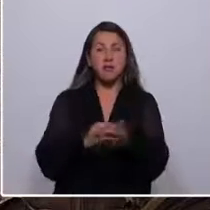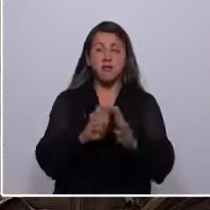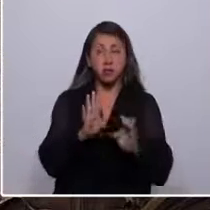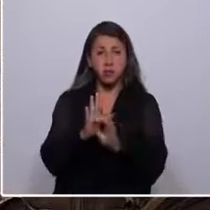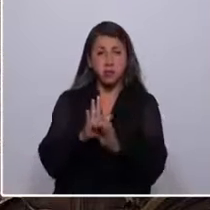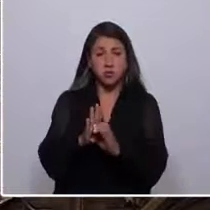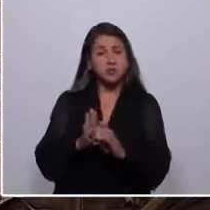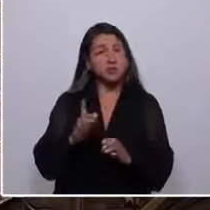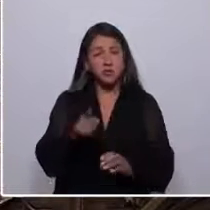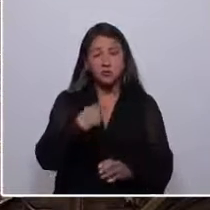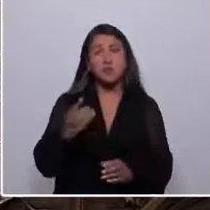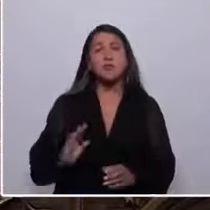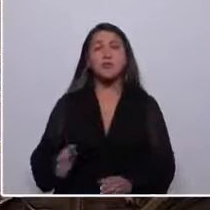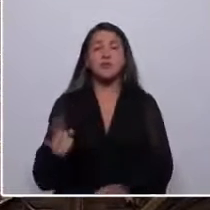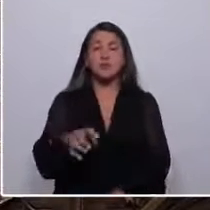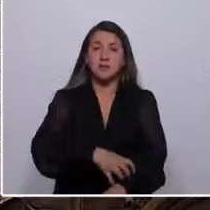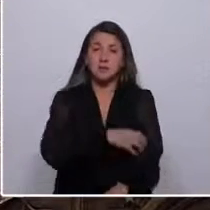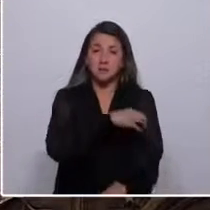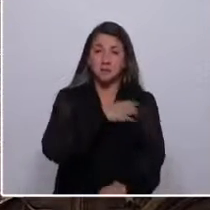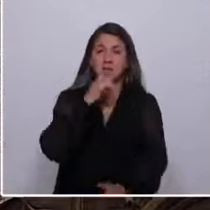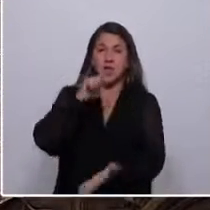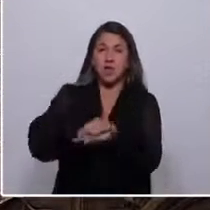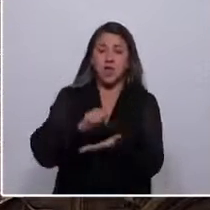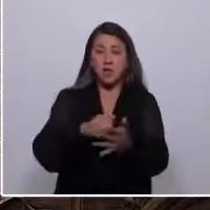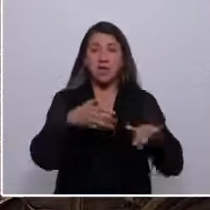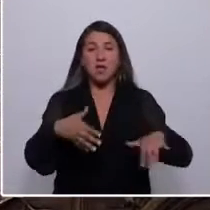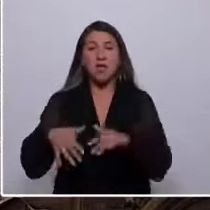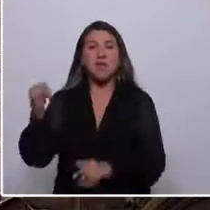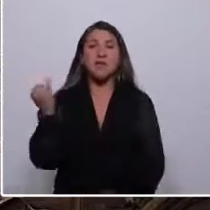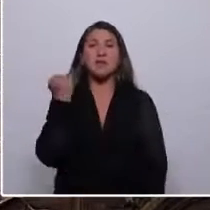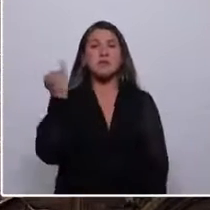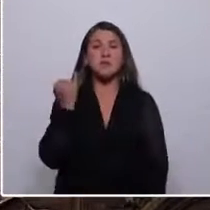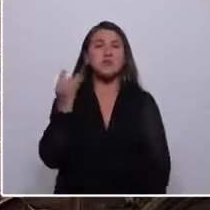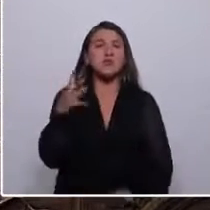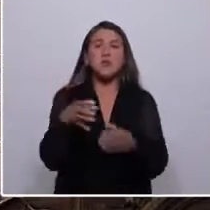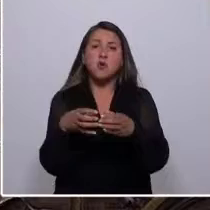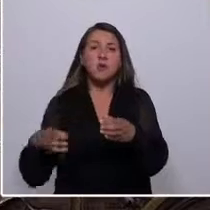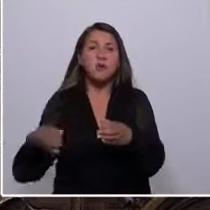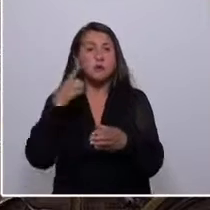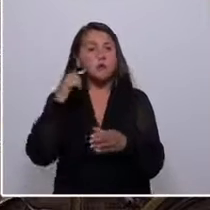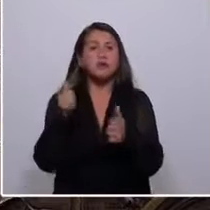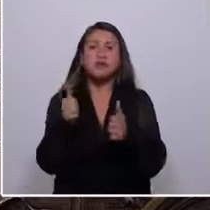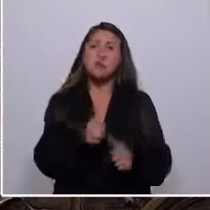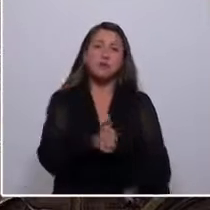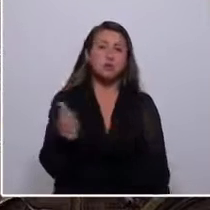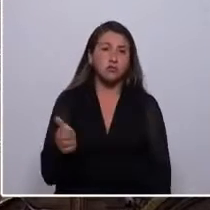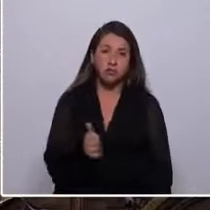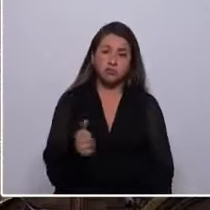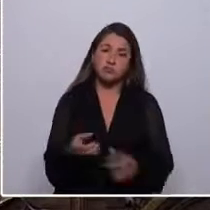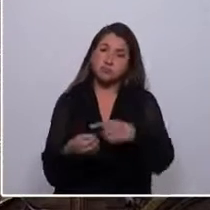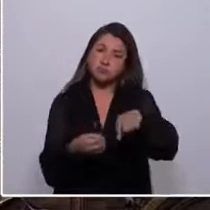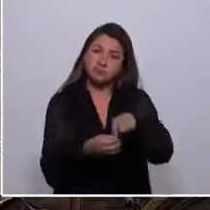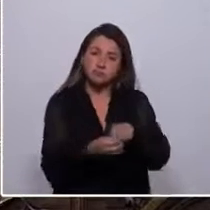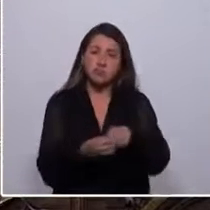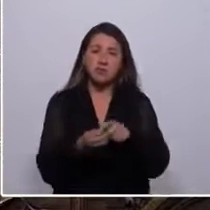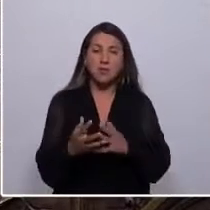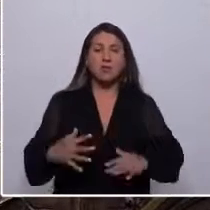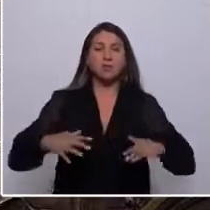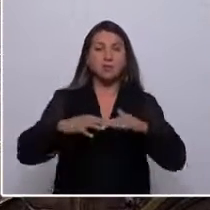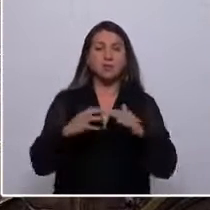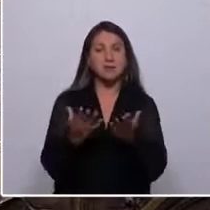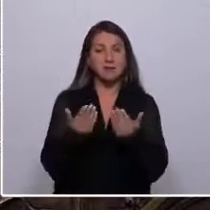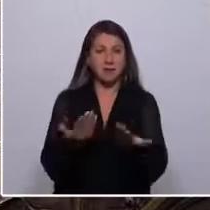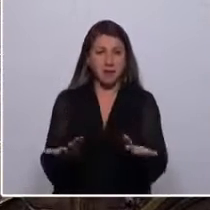seguir levantando. Acá los constituyentes independientes somos solo una parte, pero los necesitamos a todos y todas porque son el complemento que